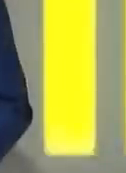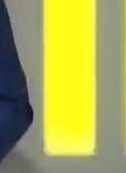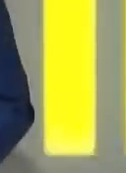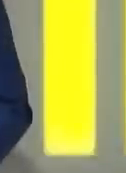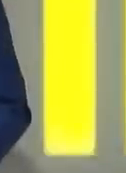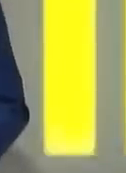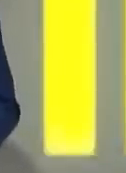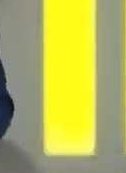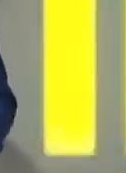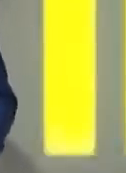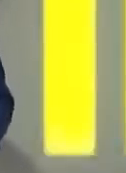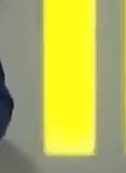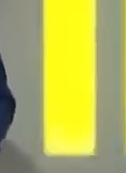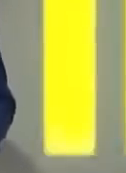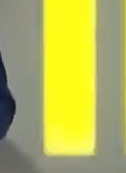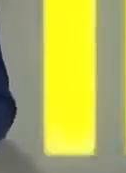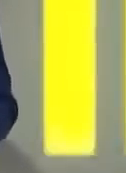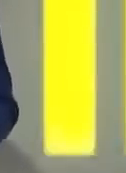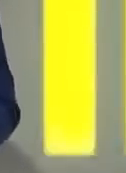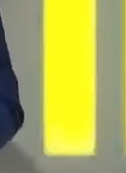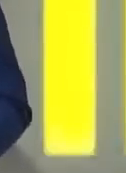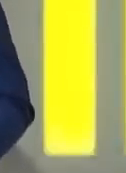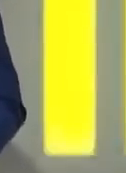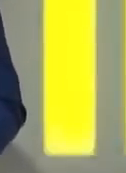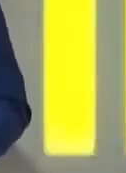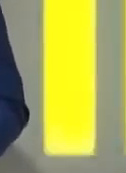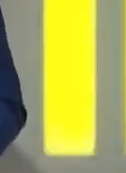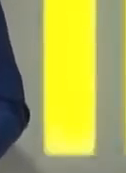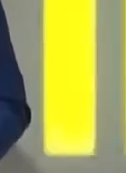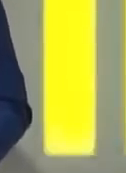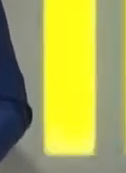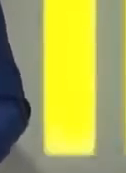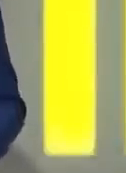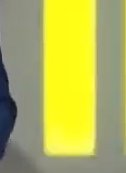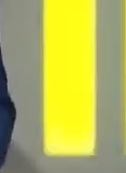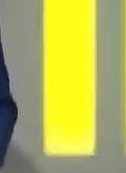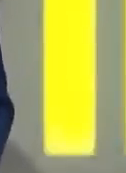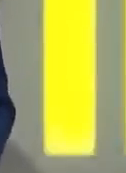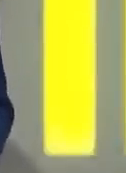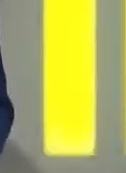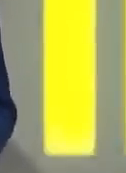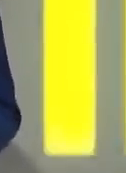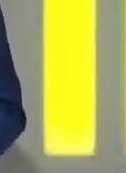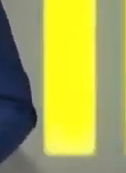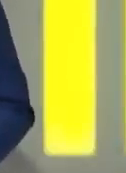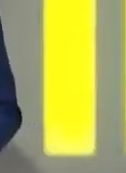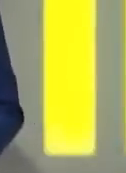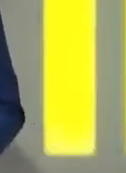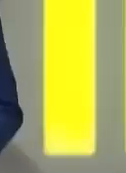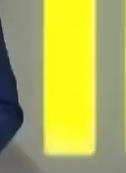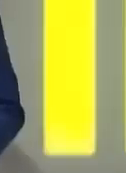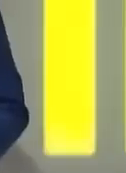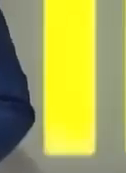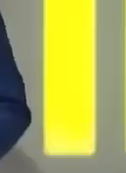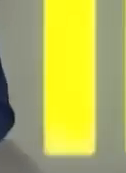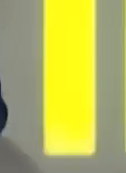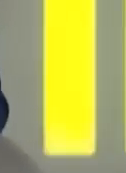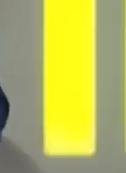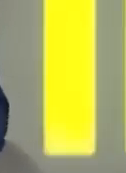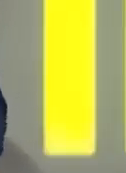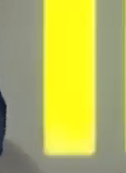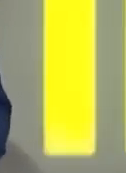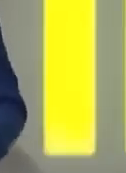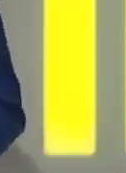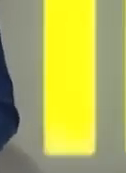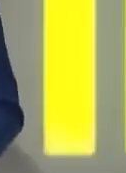agradecemos a indhira lópez por este reporte en la actividad del presidente de la república con el movimiento de pobladoras y proveedores directos y